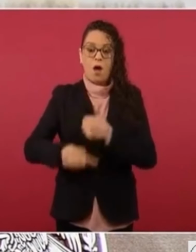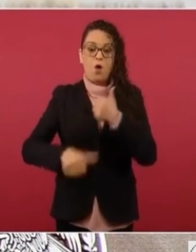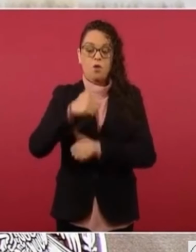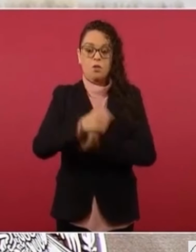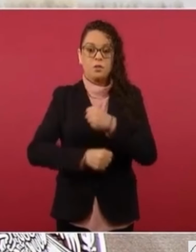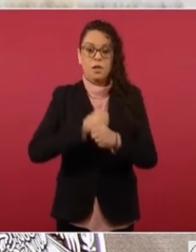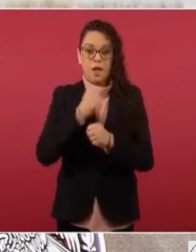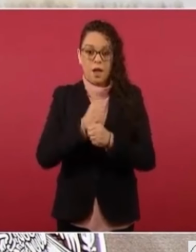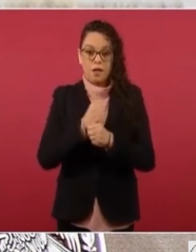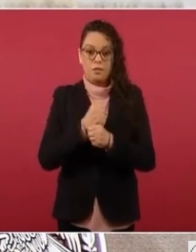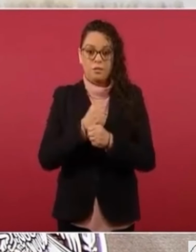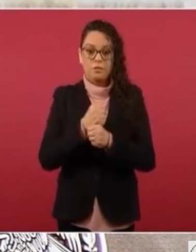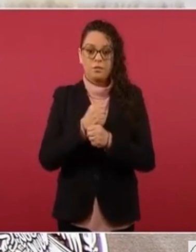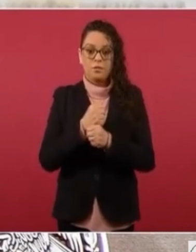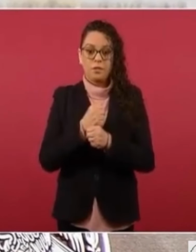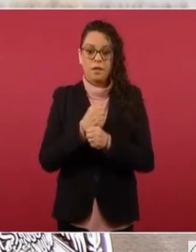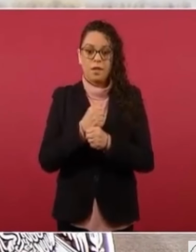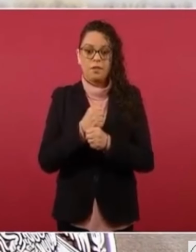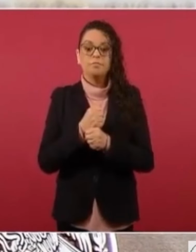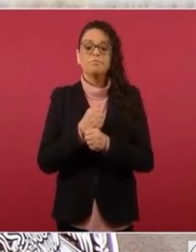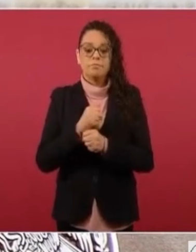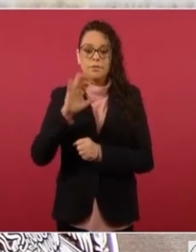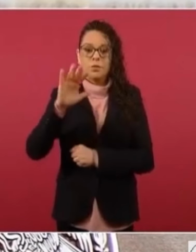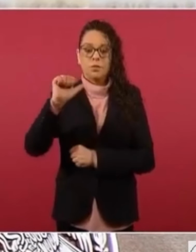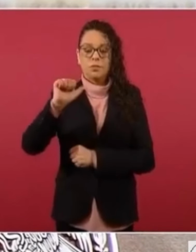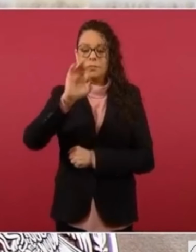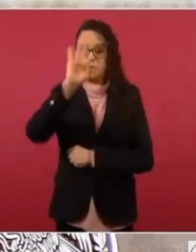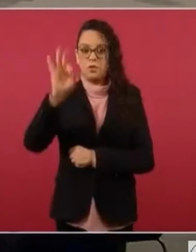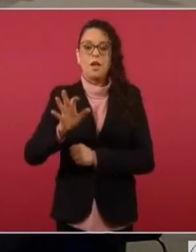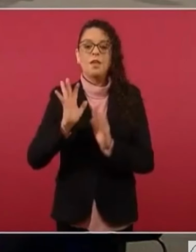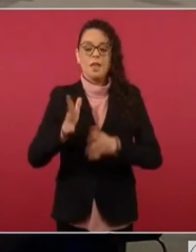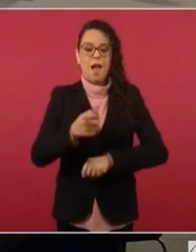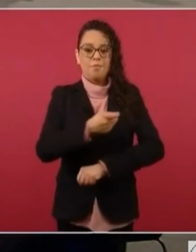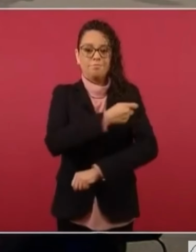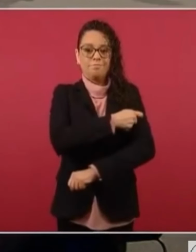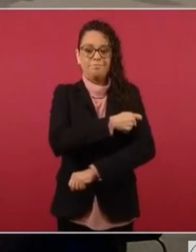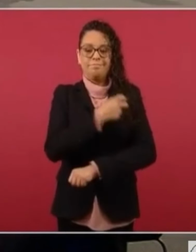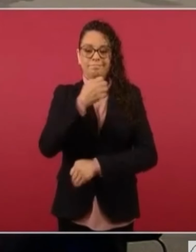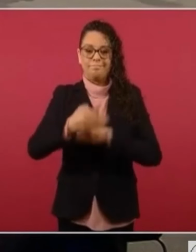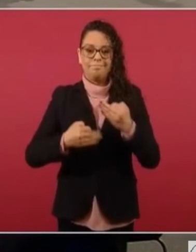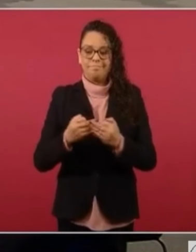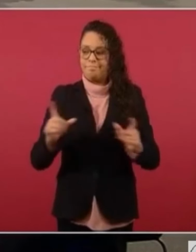tenemos una cobertura del 56%. ¿Es cuánto, señor presidente?